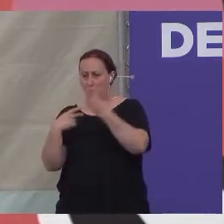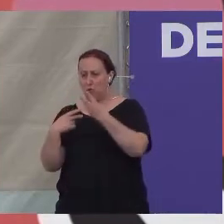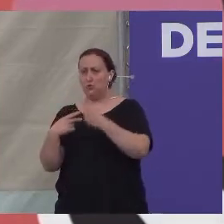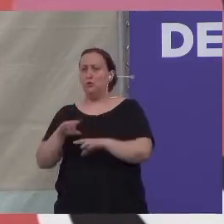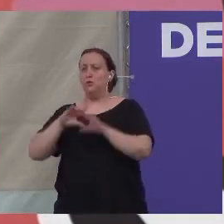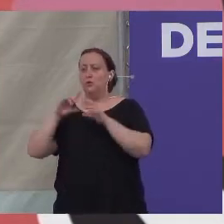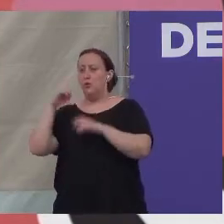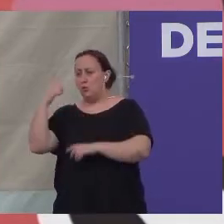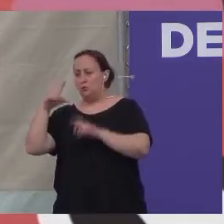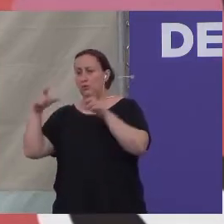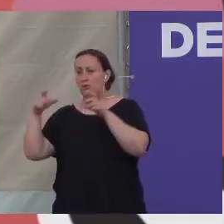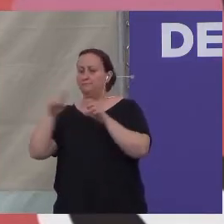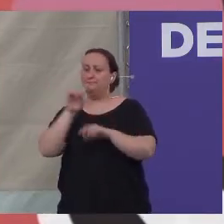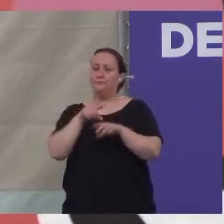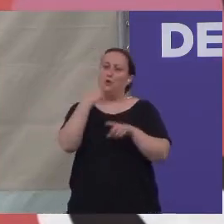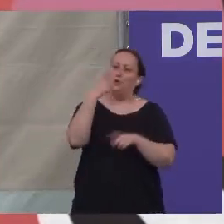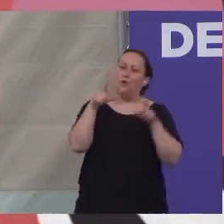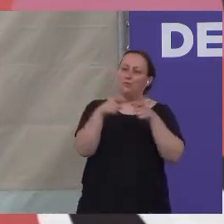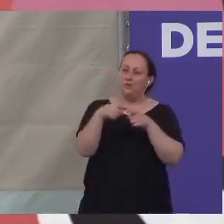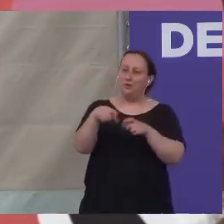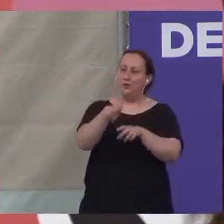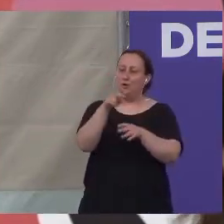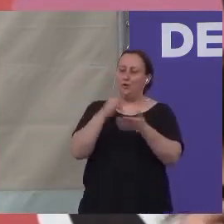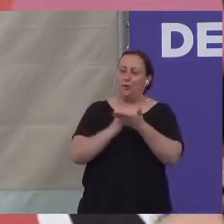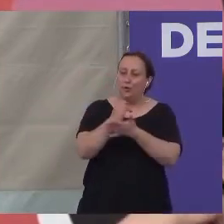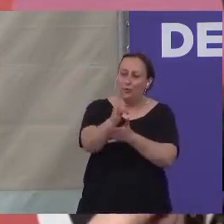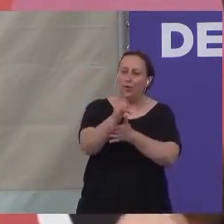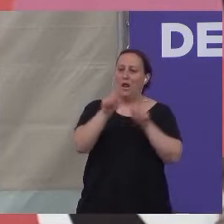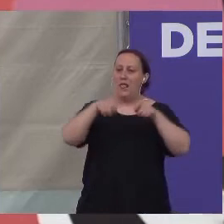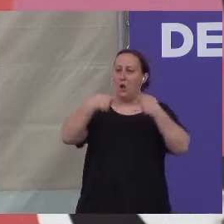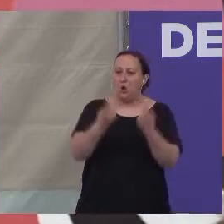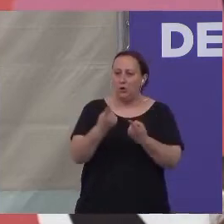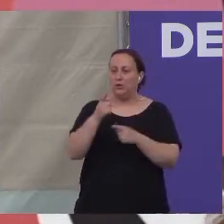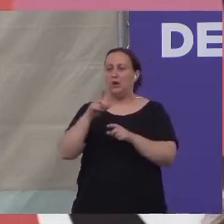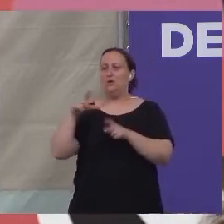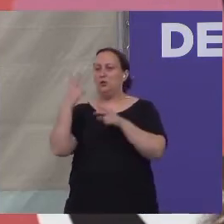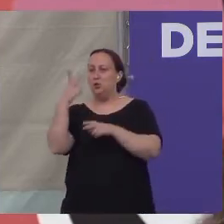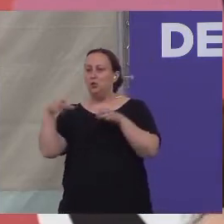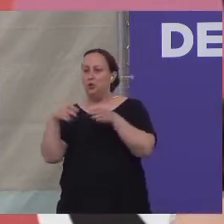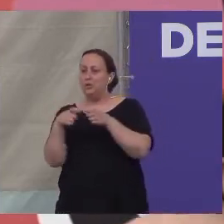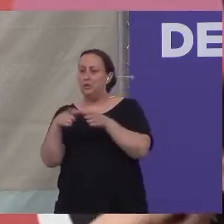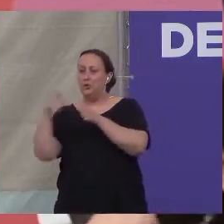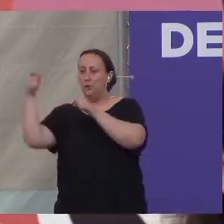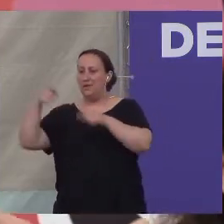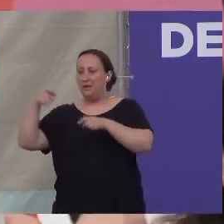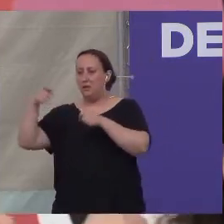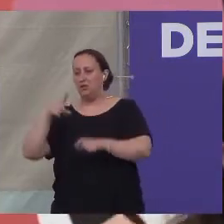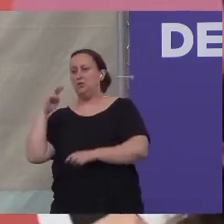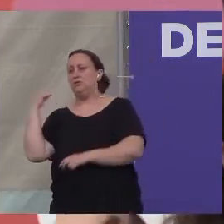Rural, 1 por el círculo de Mundo Rural y Ecología, 2 por el círculo de Migraciones y 1 por el círculo de Educación.